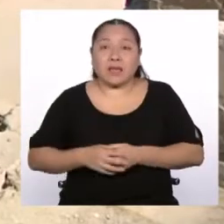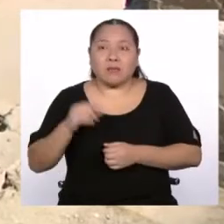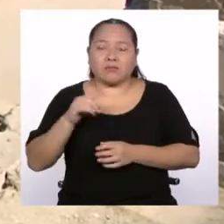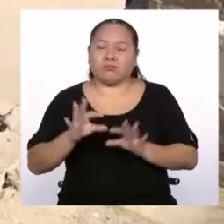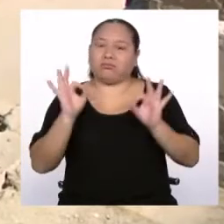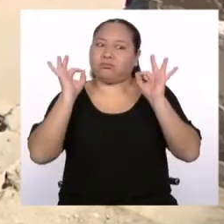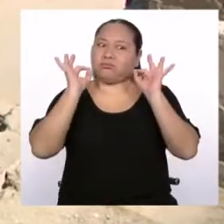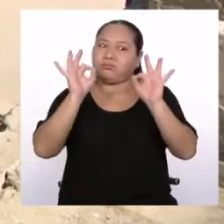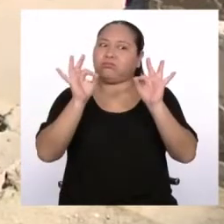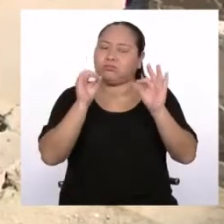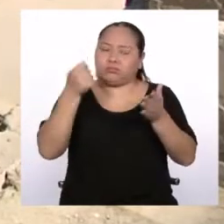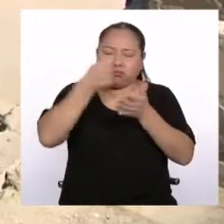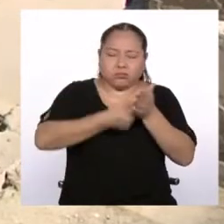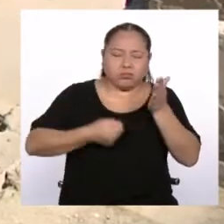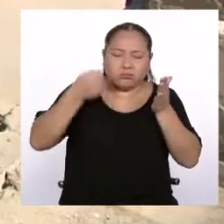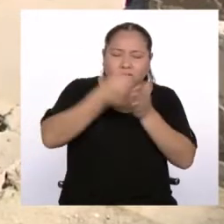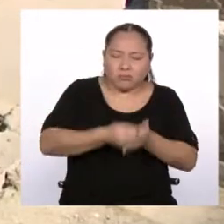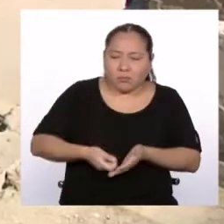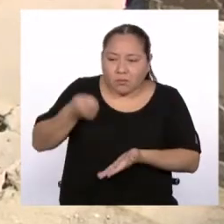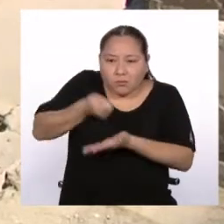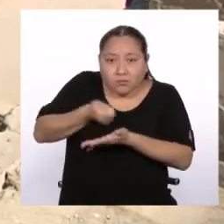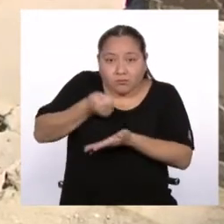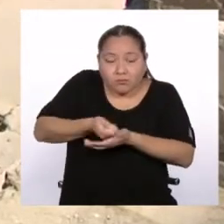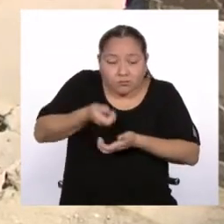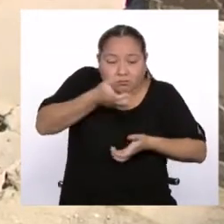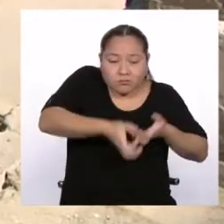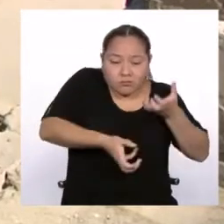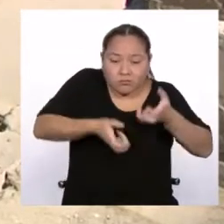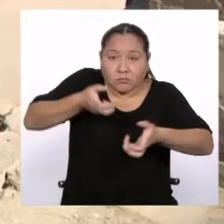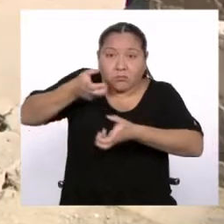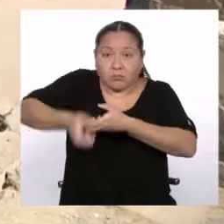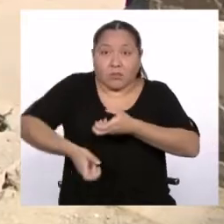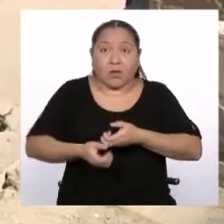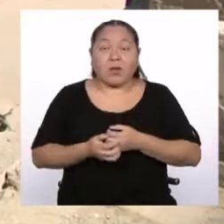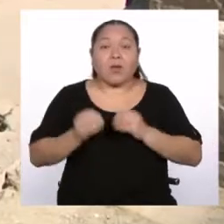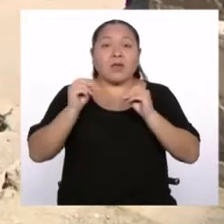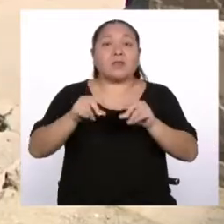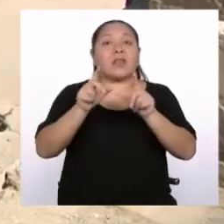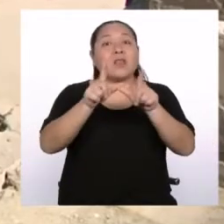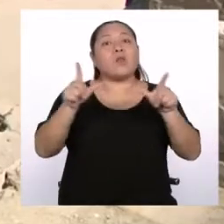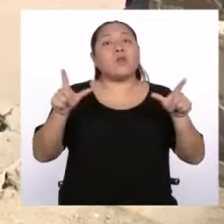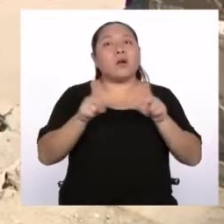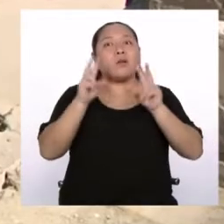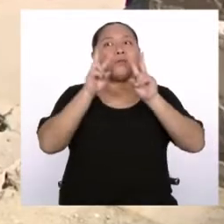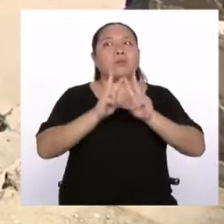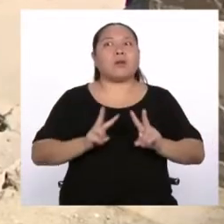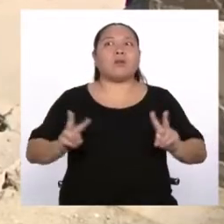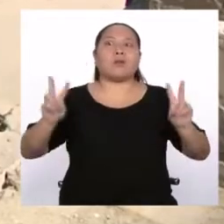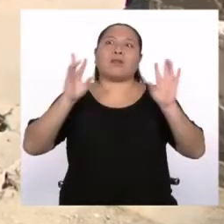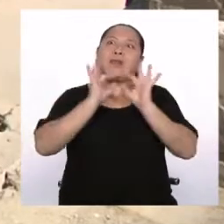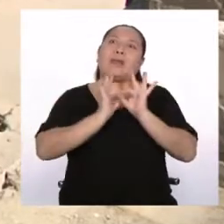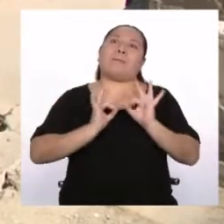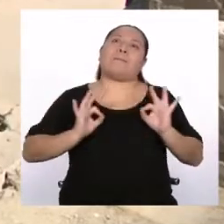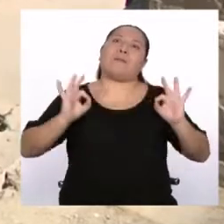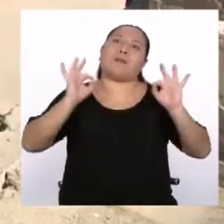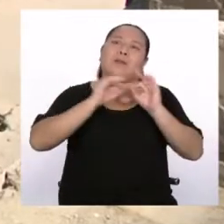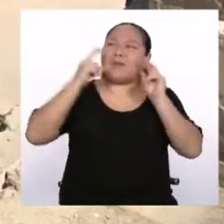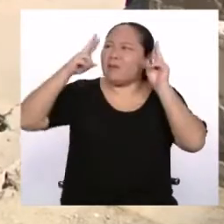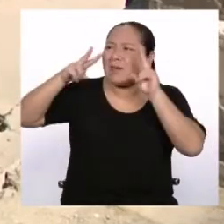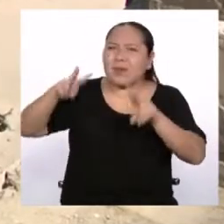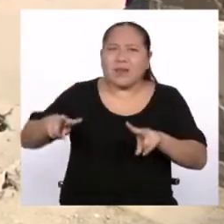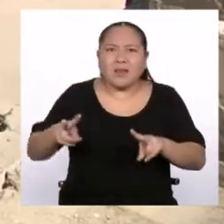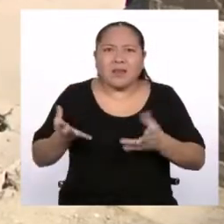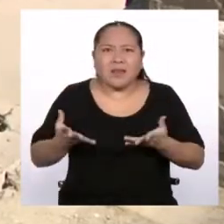que el esfuerzo y la inversión pueden hacer por poner en valor un espacio arqueológico como este. Mírenla,